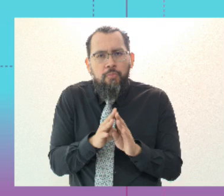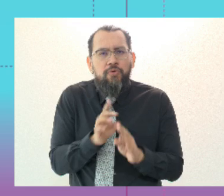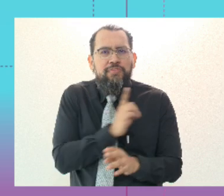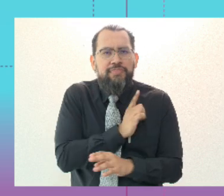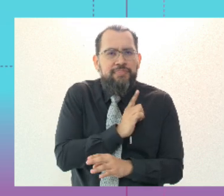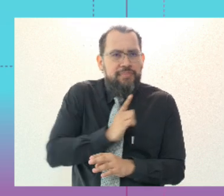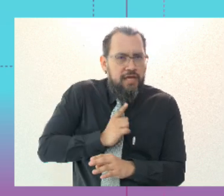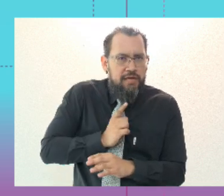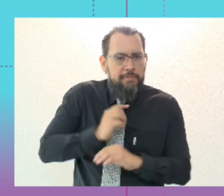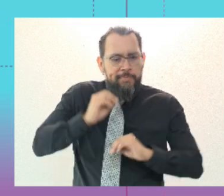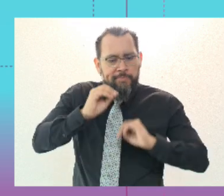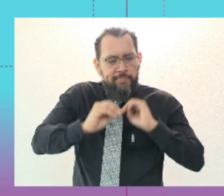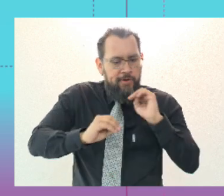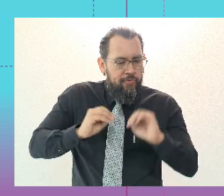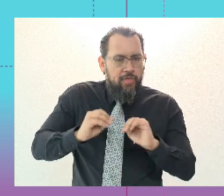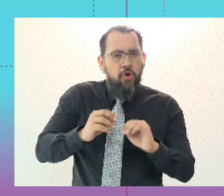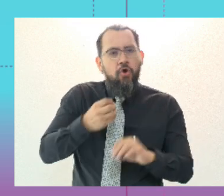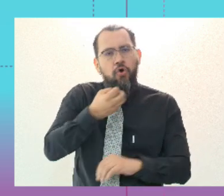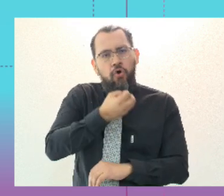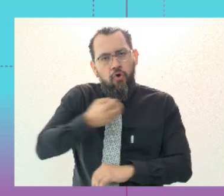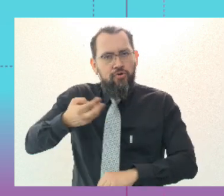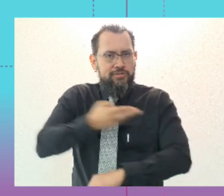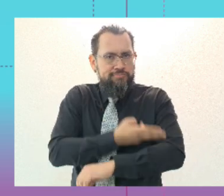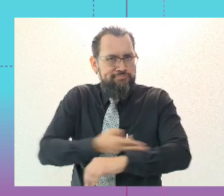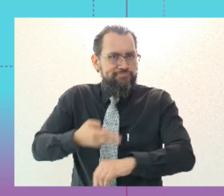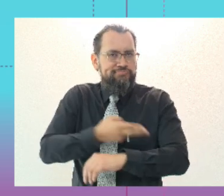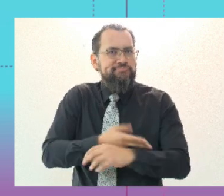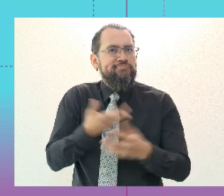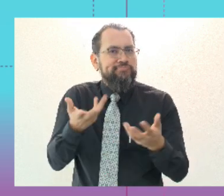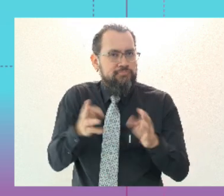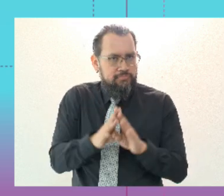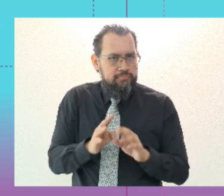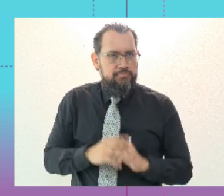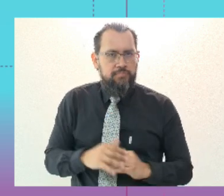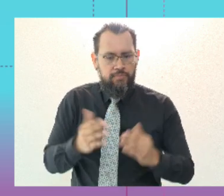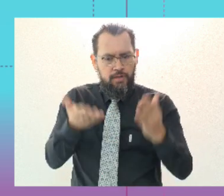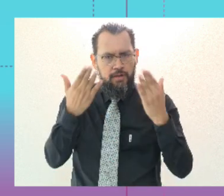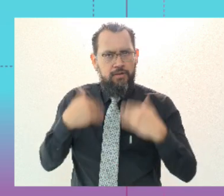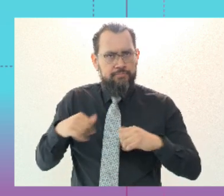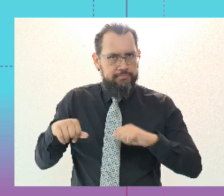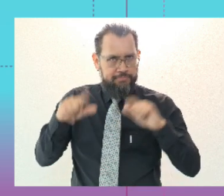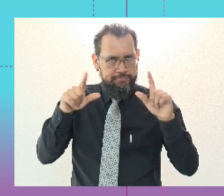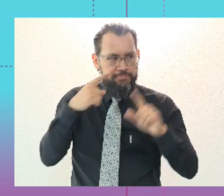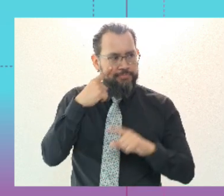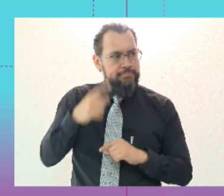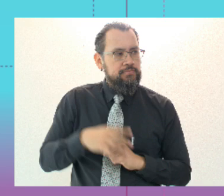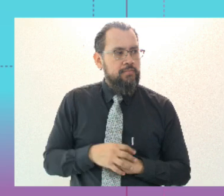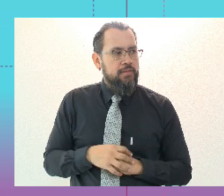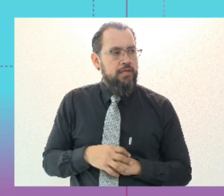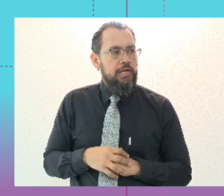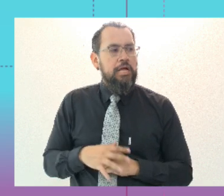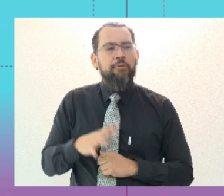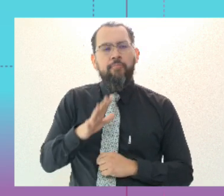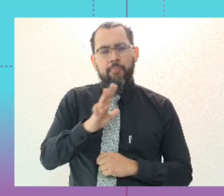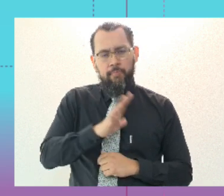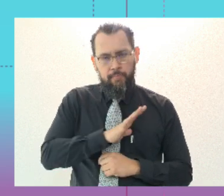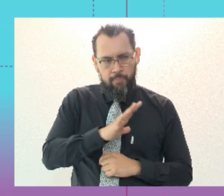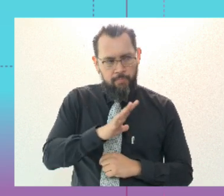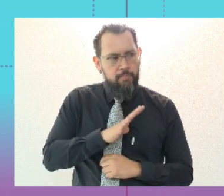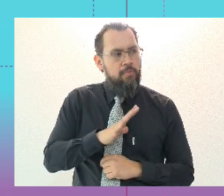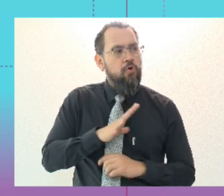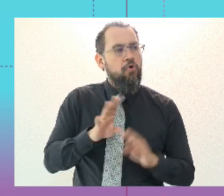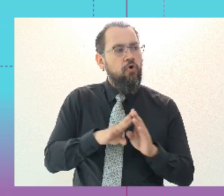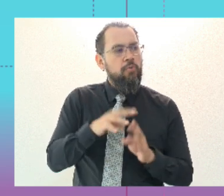hacer esa parte de organización, ¿no? Si pasamos a la siguiente lámina, vamos a ver todo un esquema que